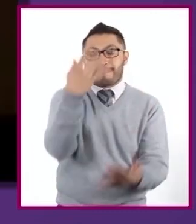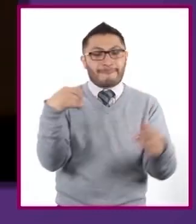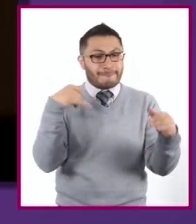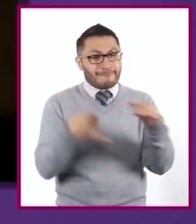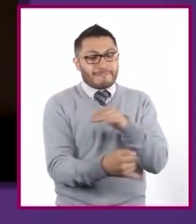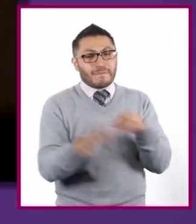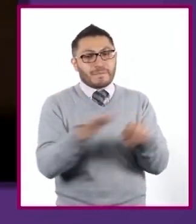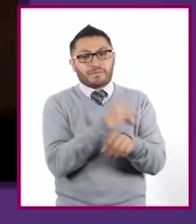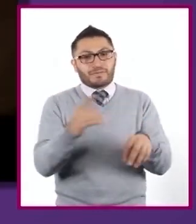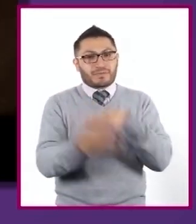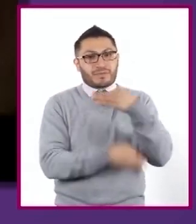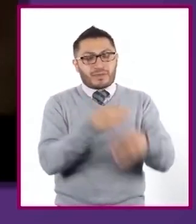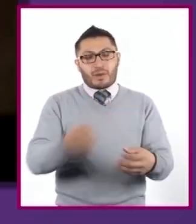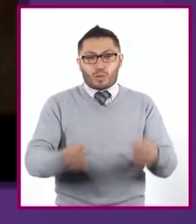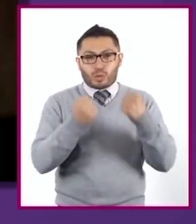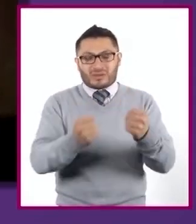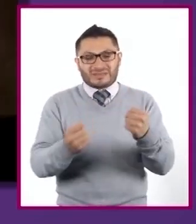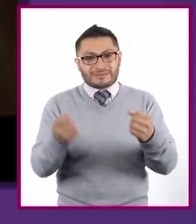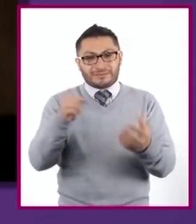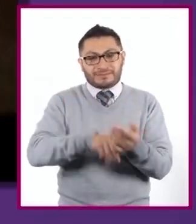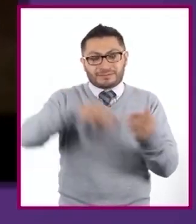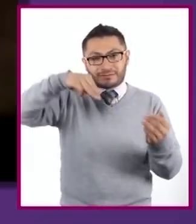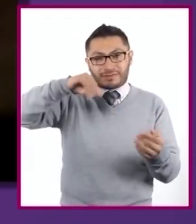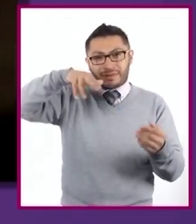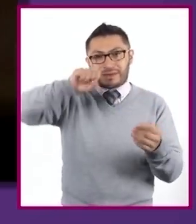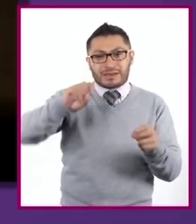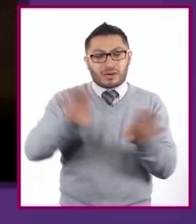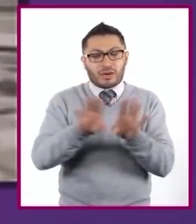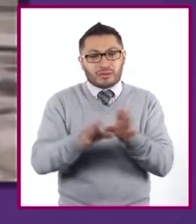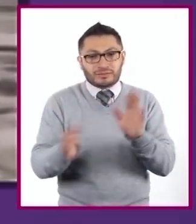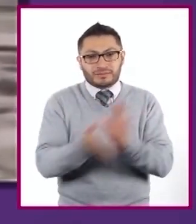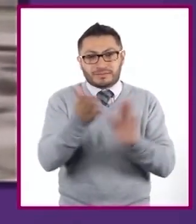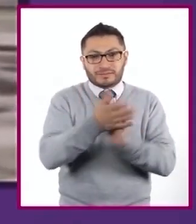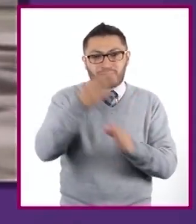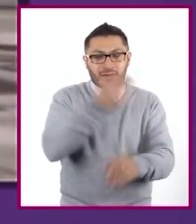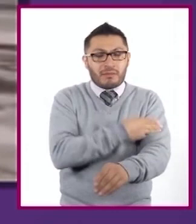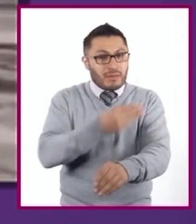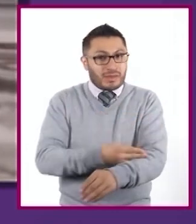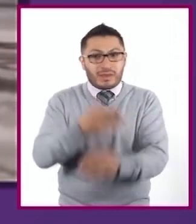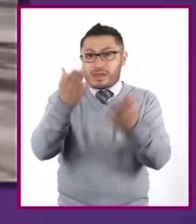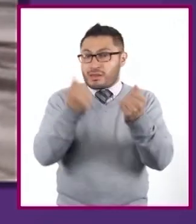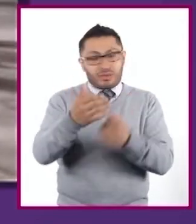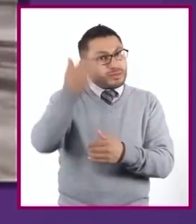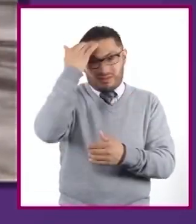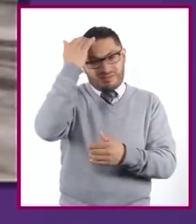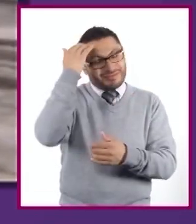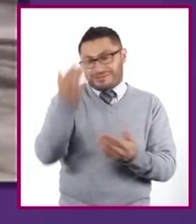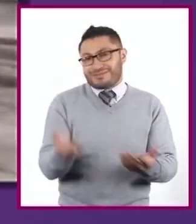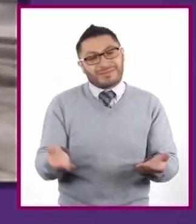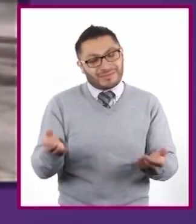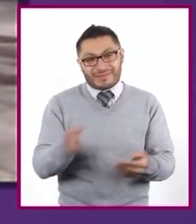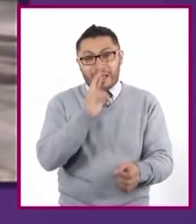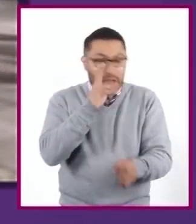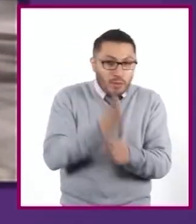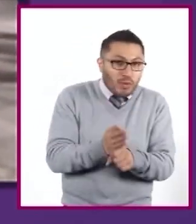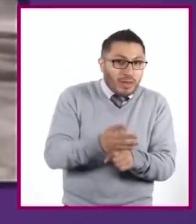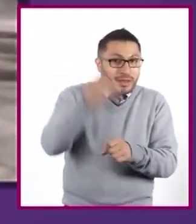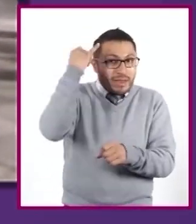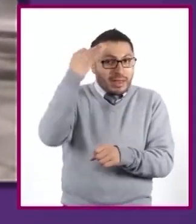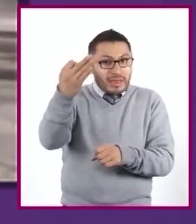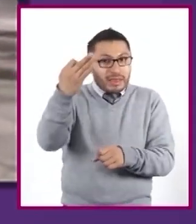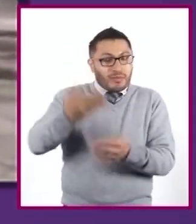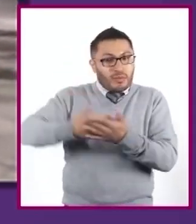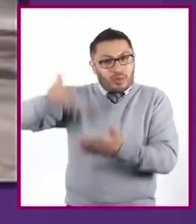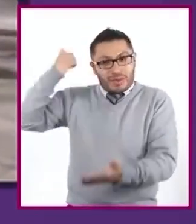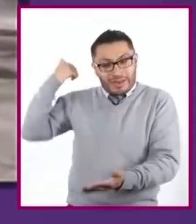los refuerzos de las minas fueron construidos con madera. No había conciencia en la época de esos problemas,